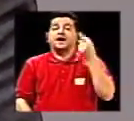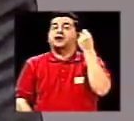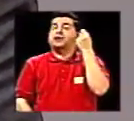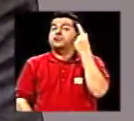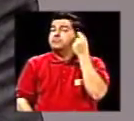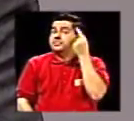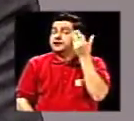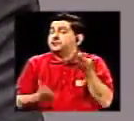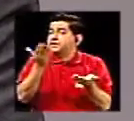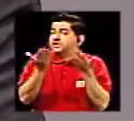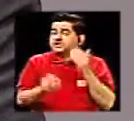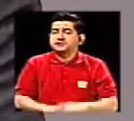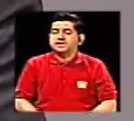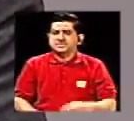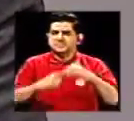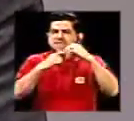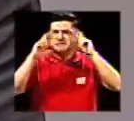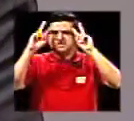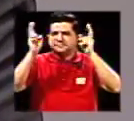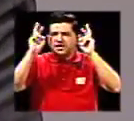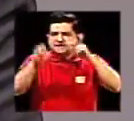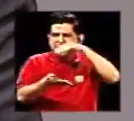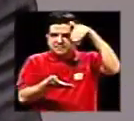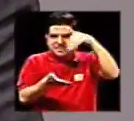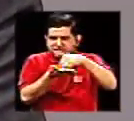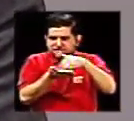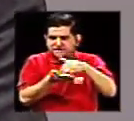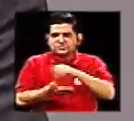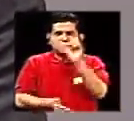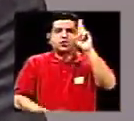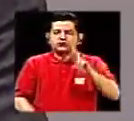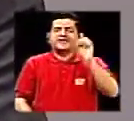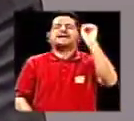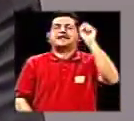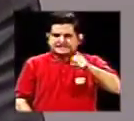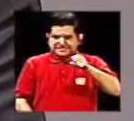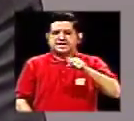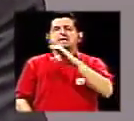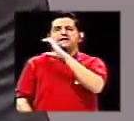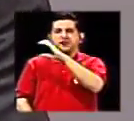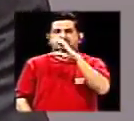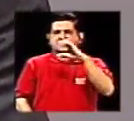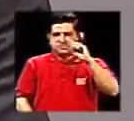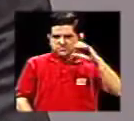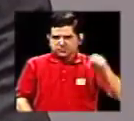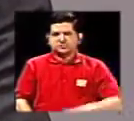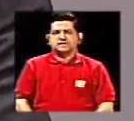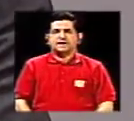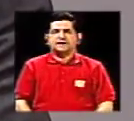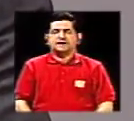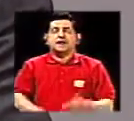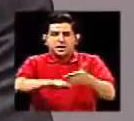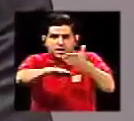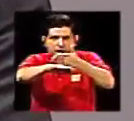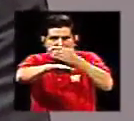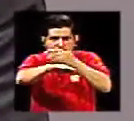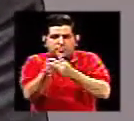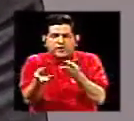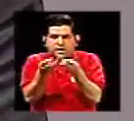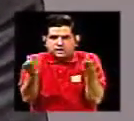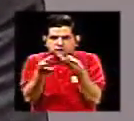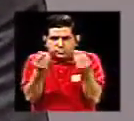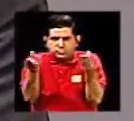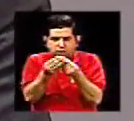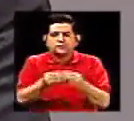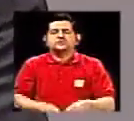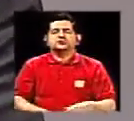de priorizar temas centrales de la costarricense, ahí estamos. La caja del seguro social, uh-huh. la recuperación de la productividad en este